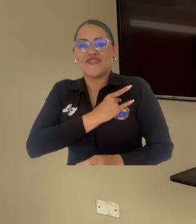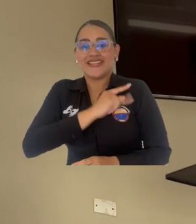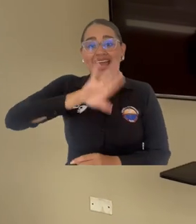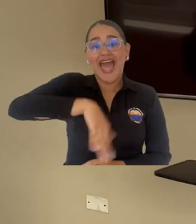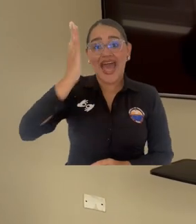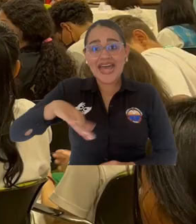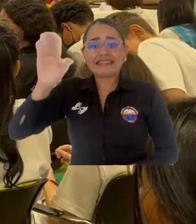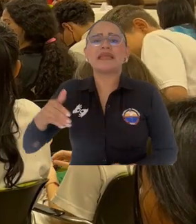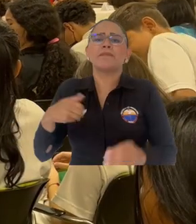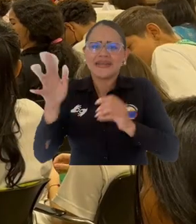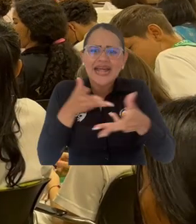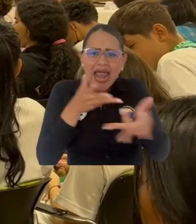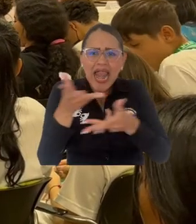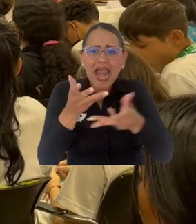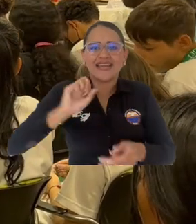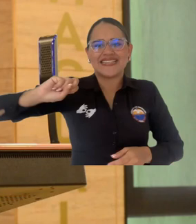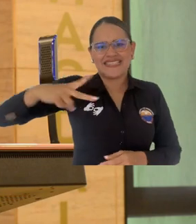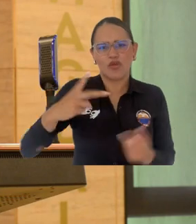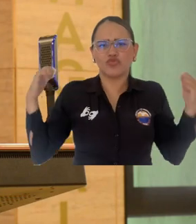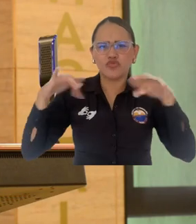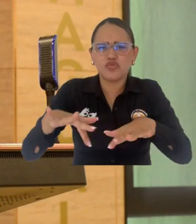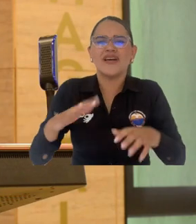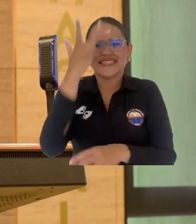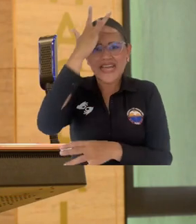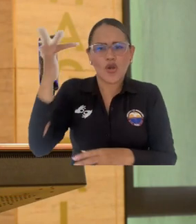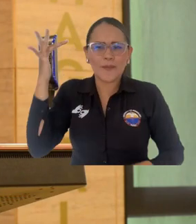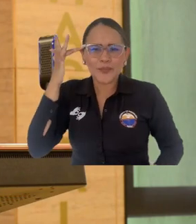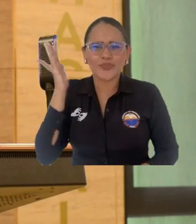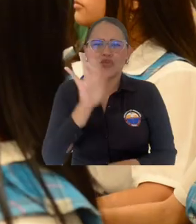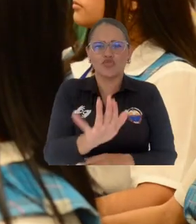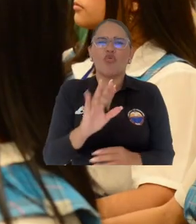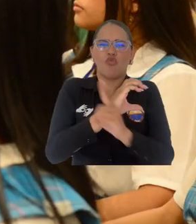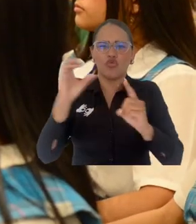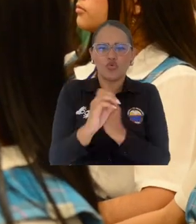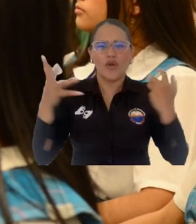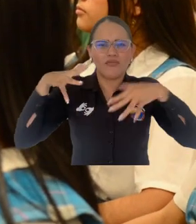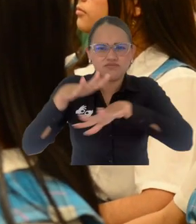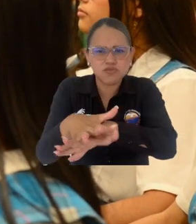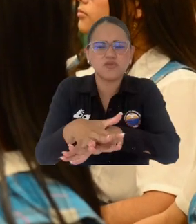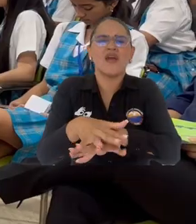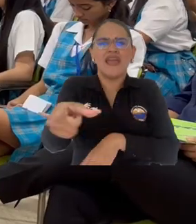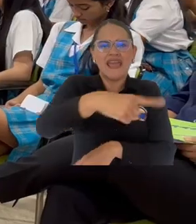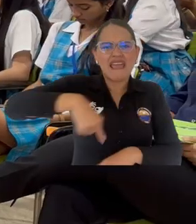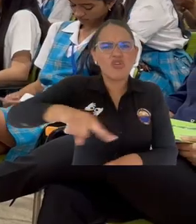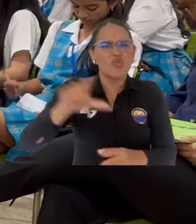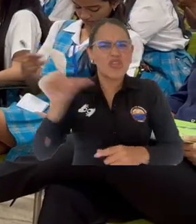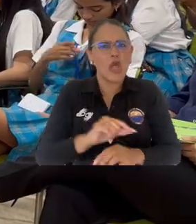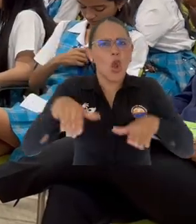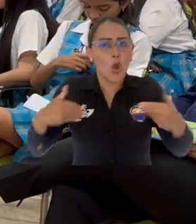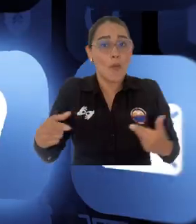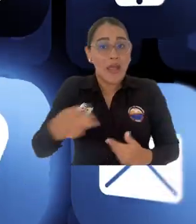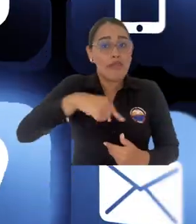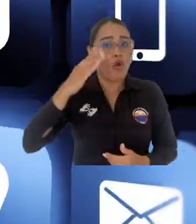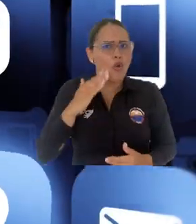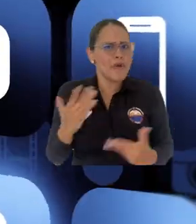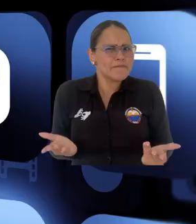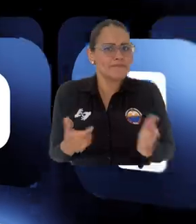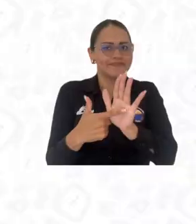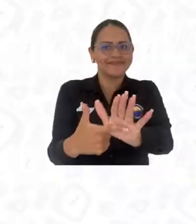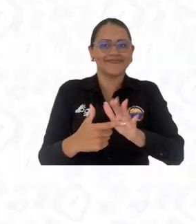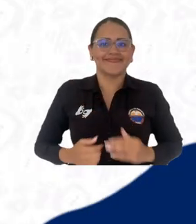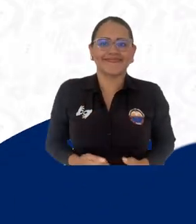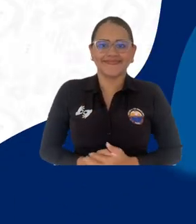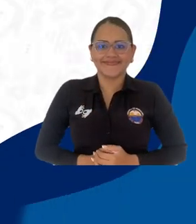La Guajira y de los Andes, realizó el segundo seminario denominado Salud Mental en Jóvenes, Interculturalidad y Medios